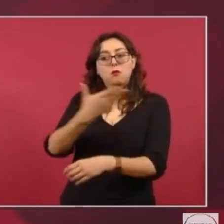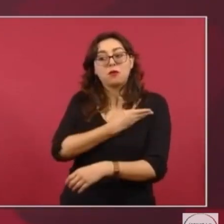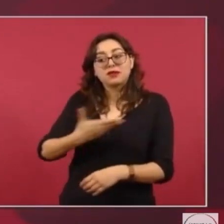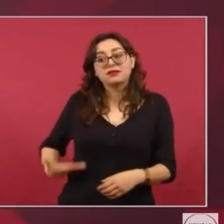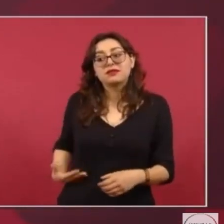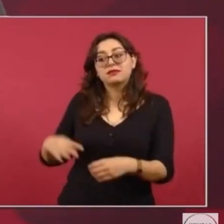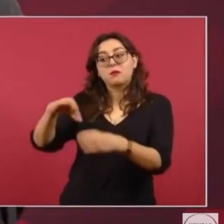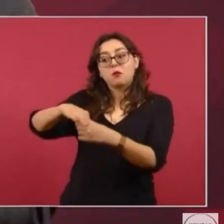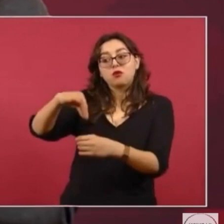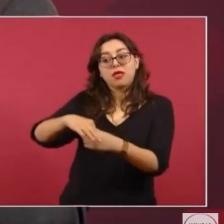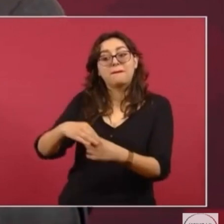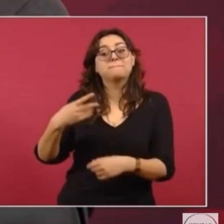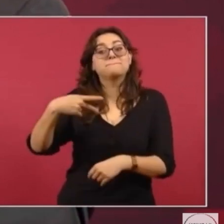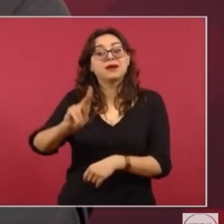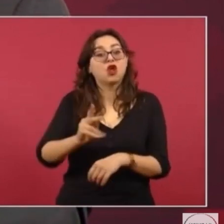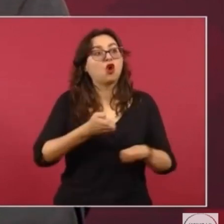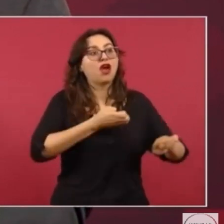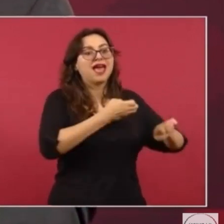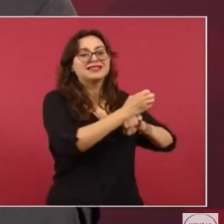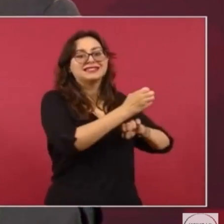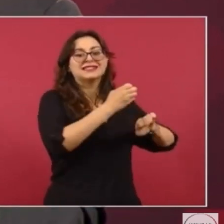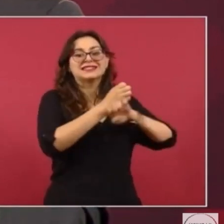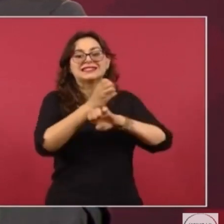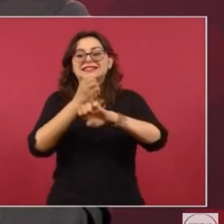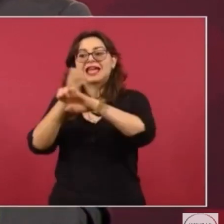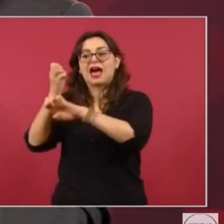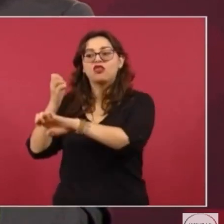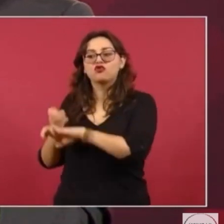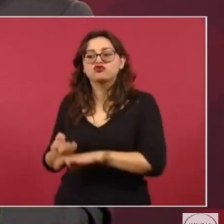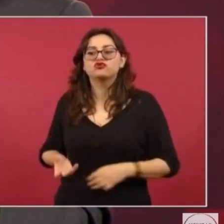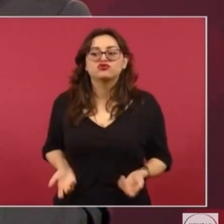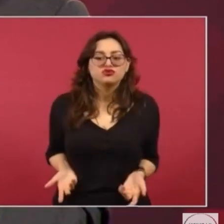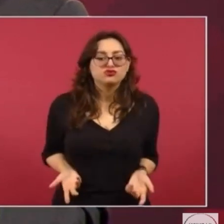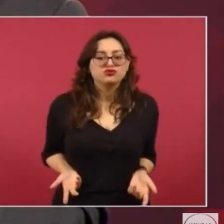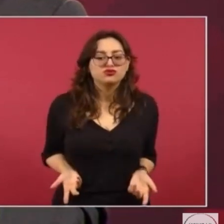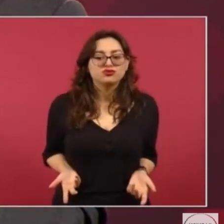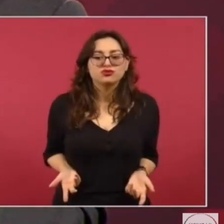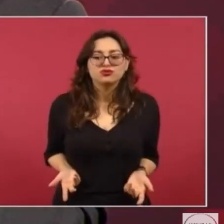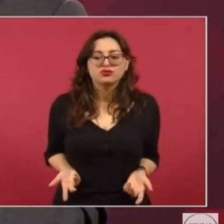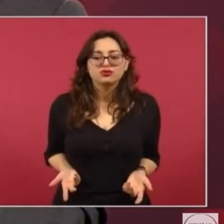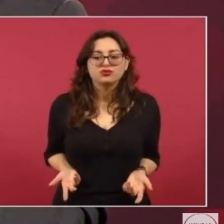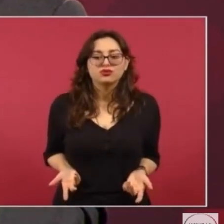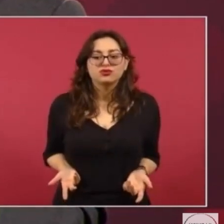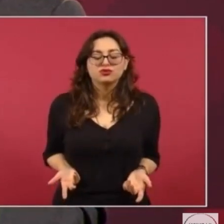no, aquí mismo lo dije, en la elección del Estado de México,